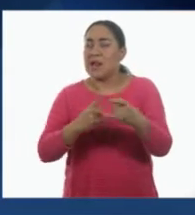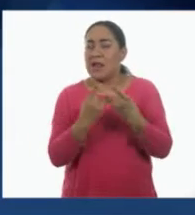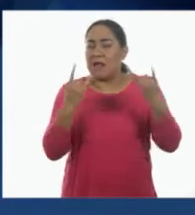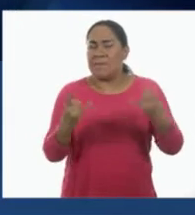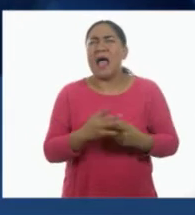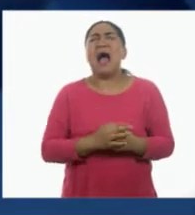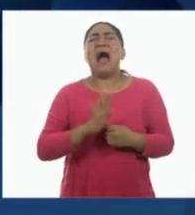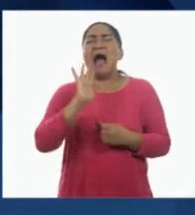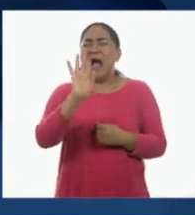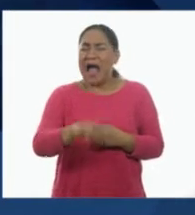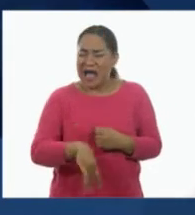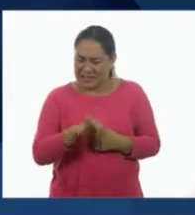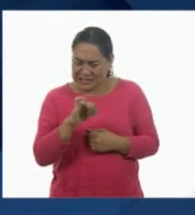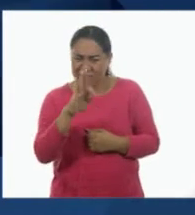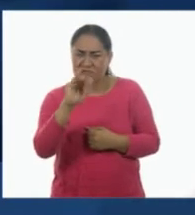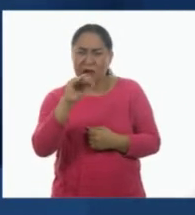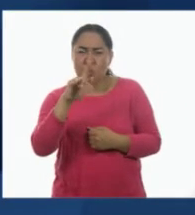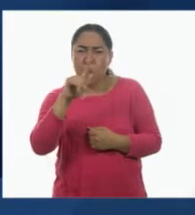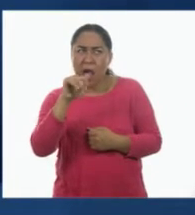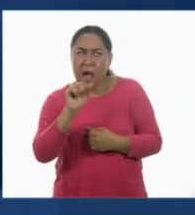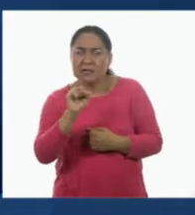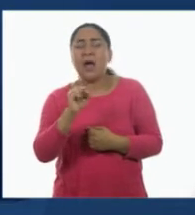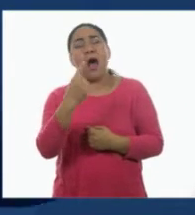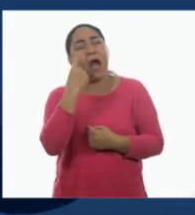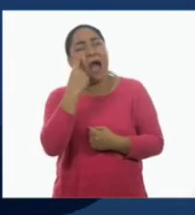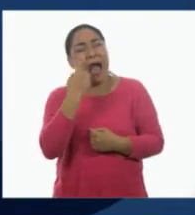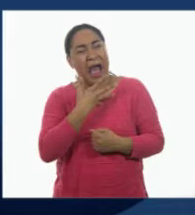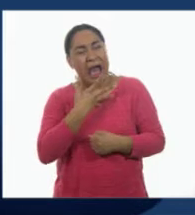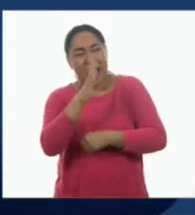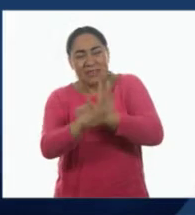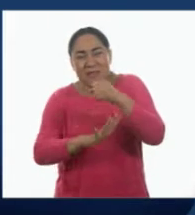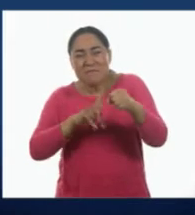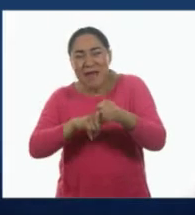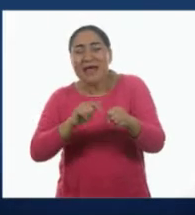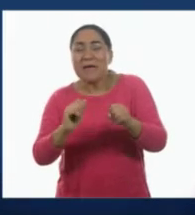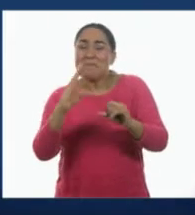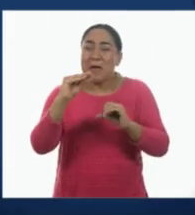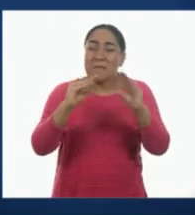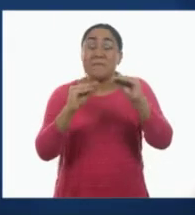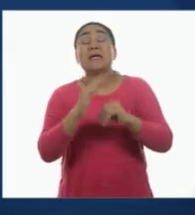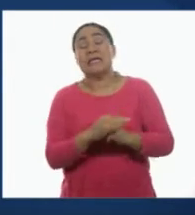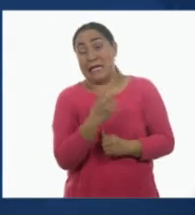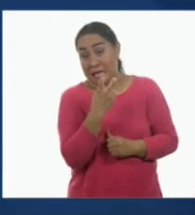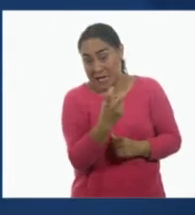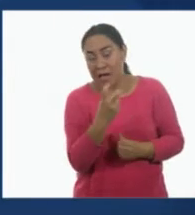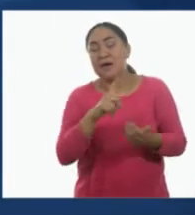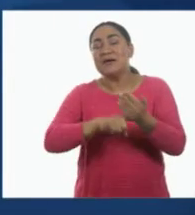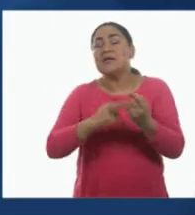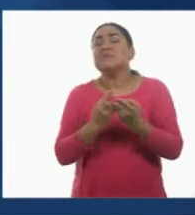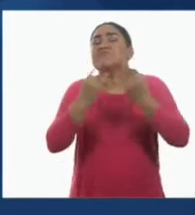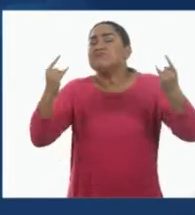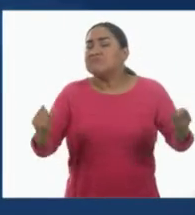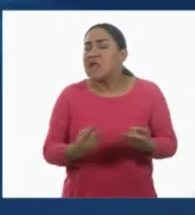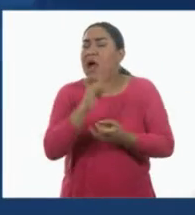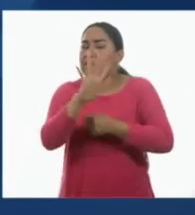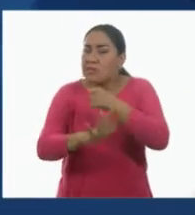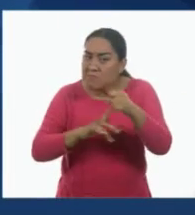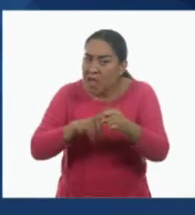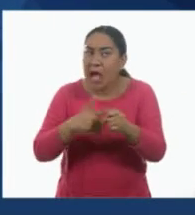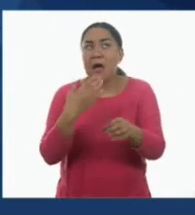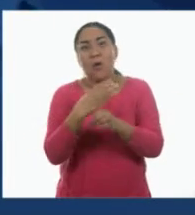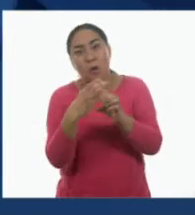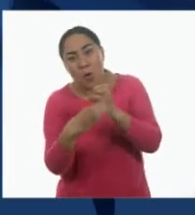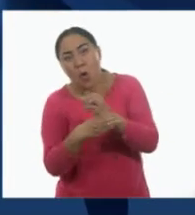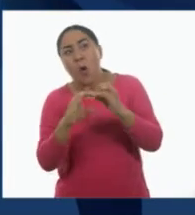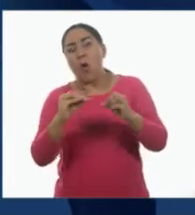¿Fábulas son esas historietas en las que hay animales que hablan? Fábula es el nombre que se da a las historias de animales, objetos o seres